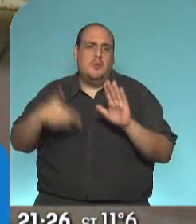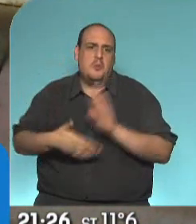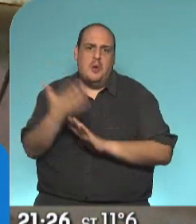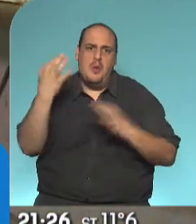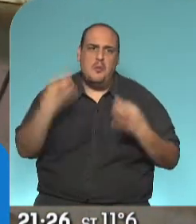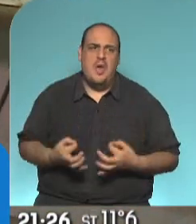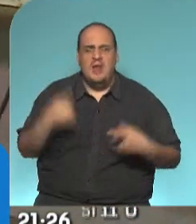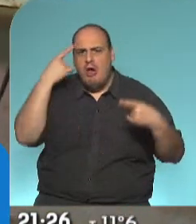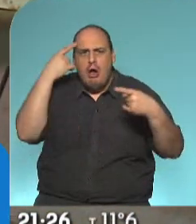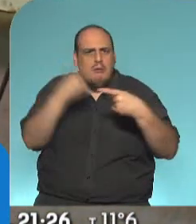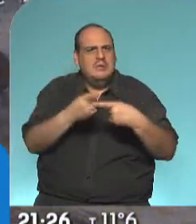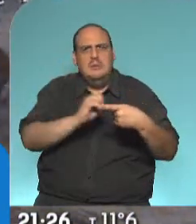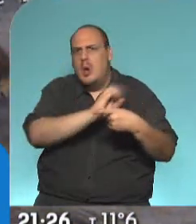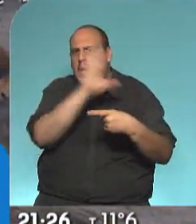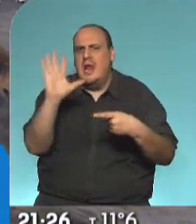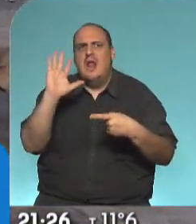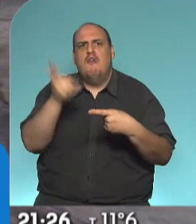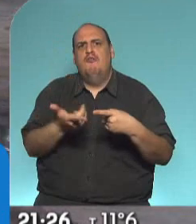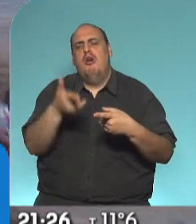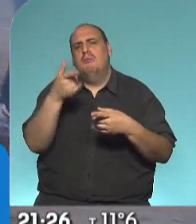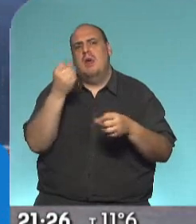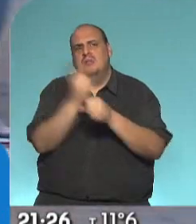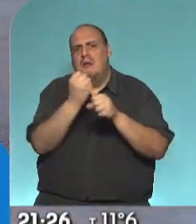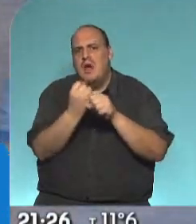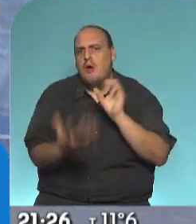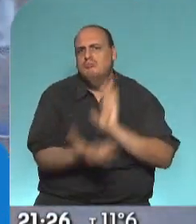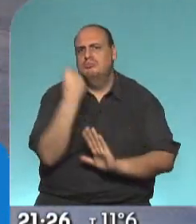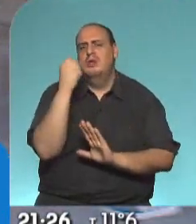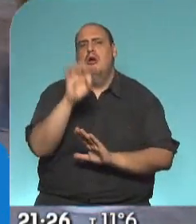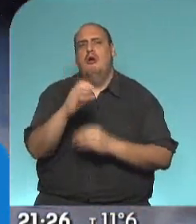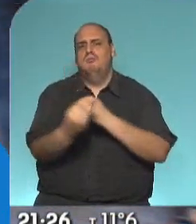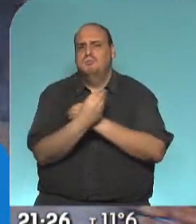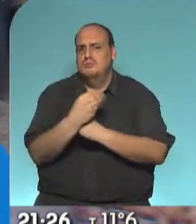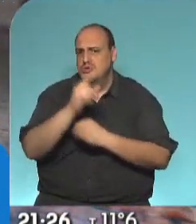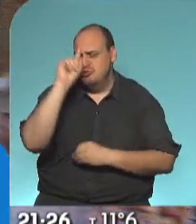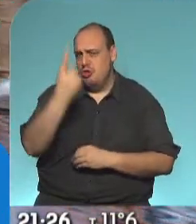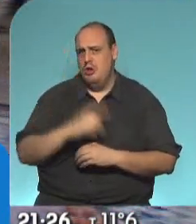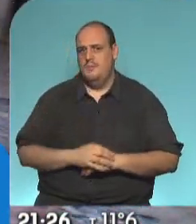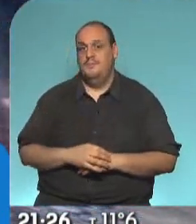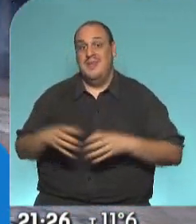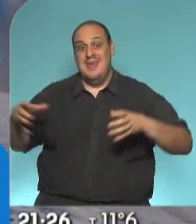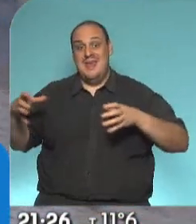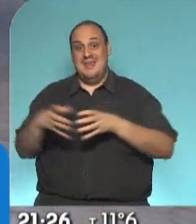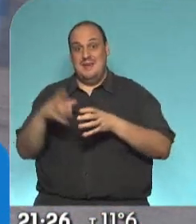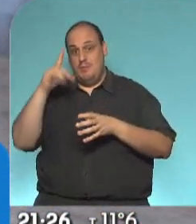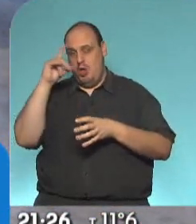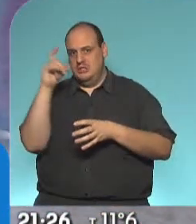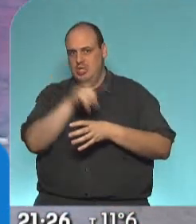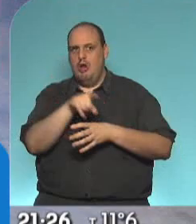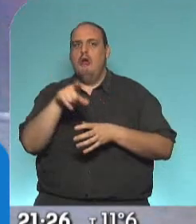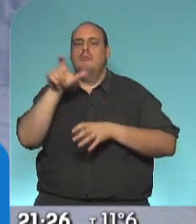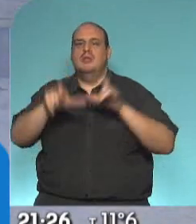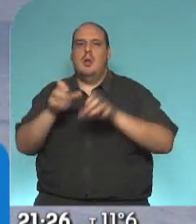con objetivo pensado para poder conseguir un laburo, poder mantenerme solo. Un equipo de psicólogos y profesionales de la